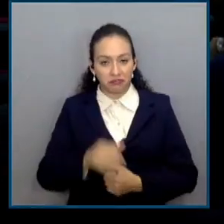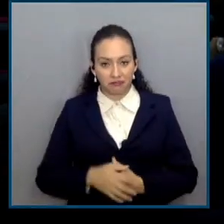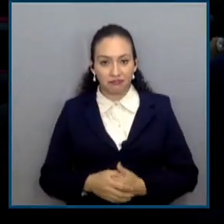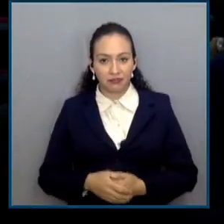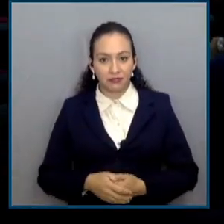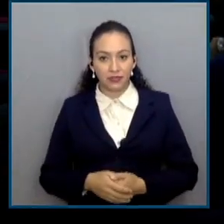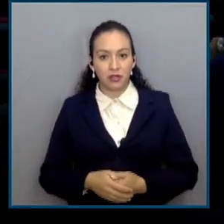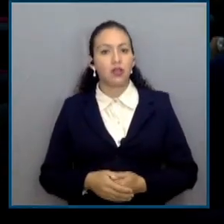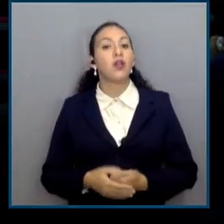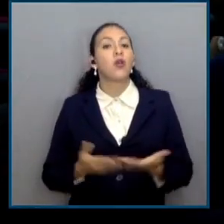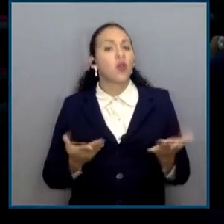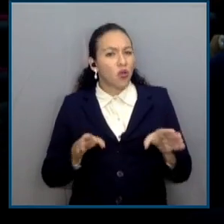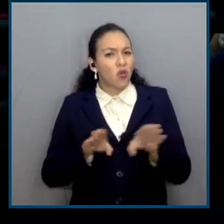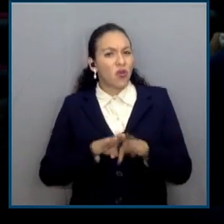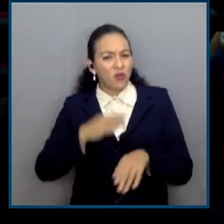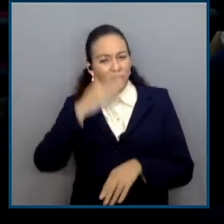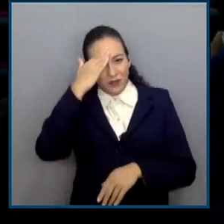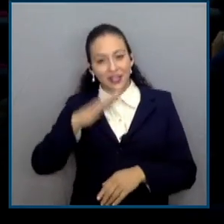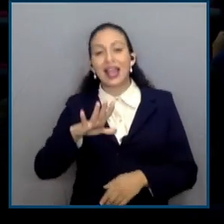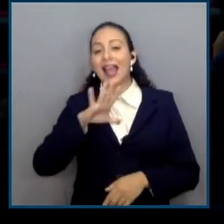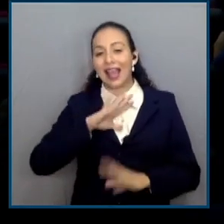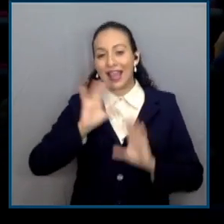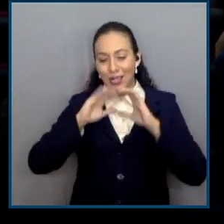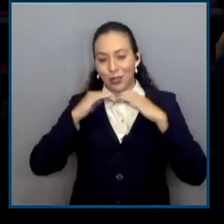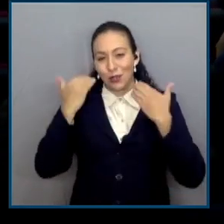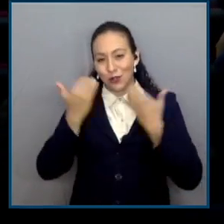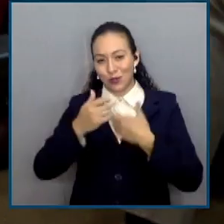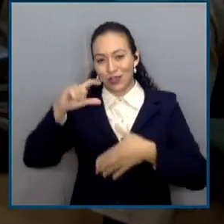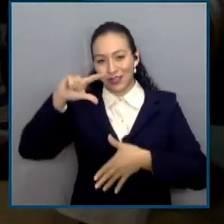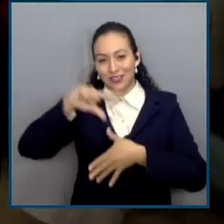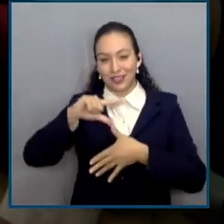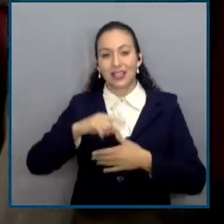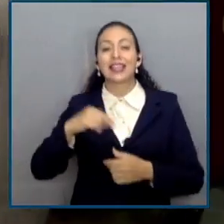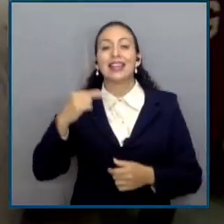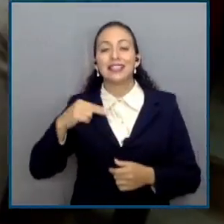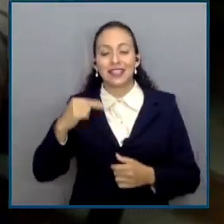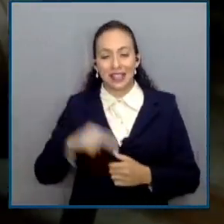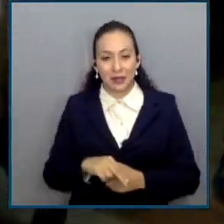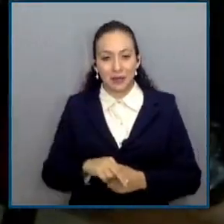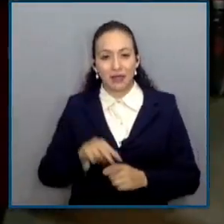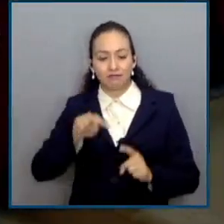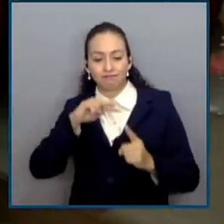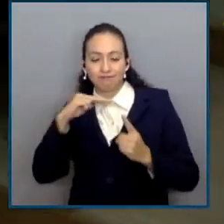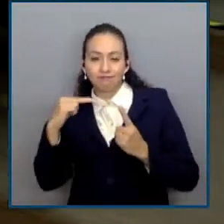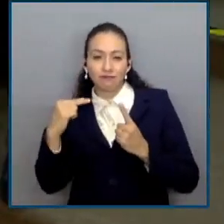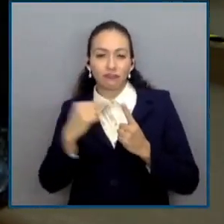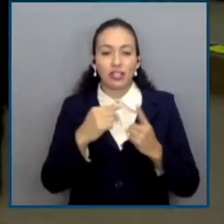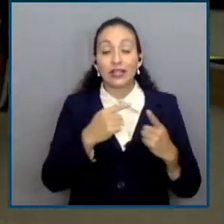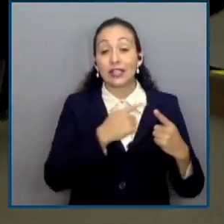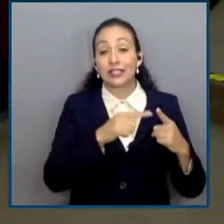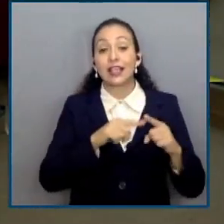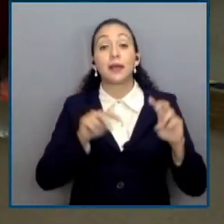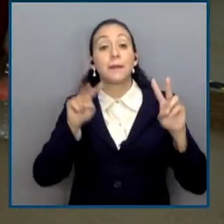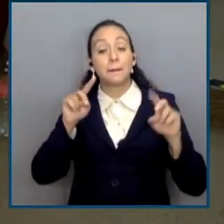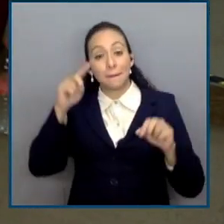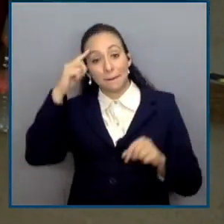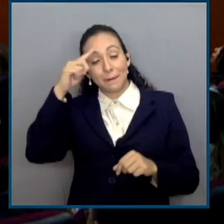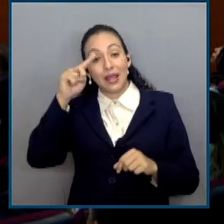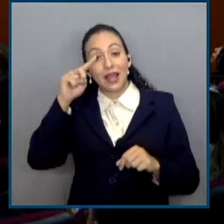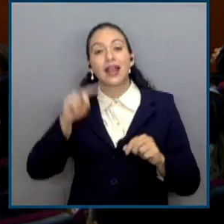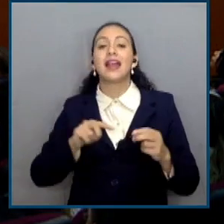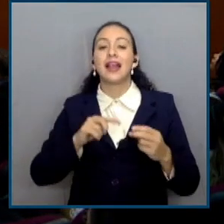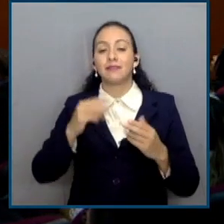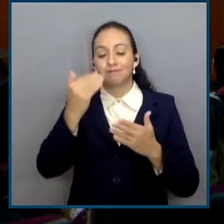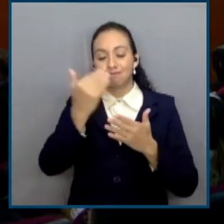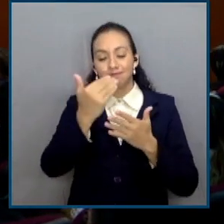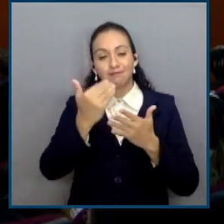del Congreso Latinoamericano Enfoques Diferenciados sobre Ejecución Penal, en donde se destacaron algunos criterios de la Suprema